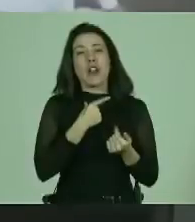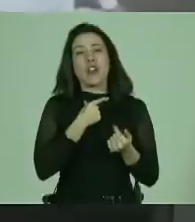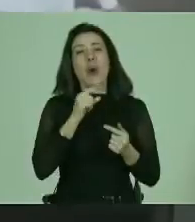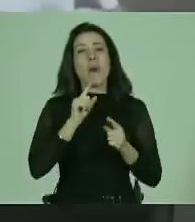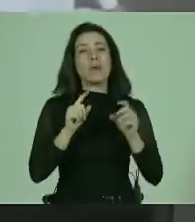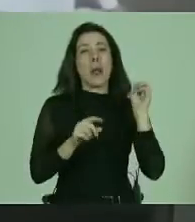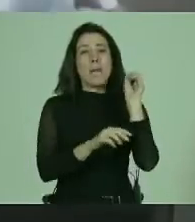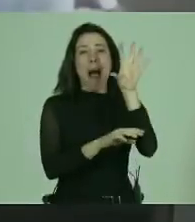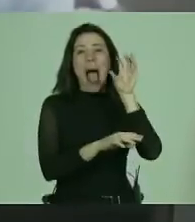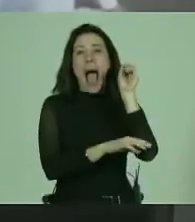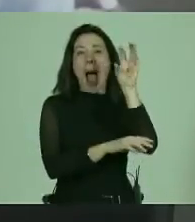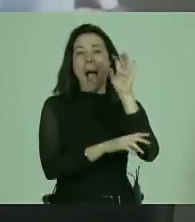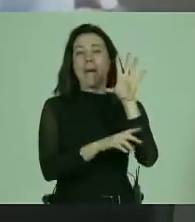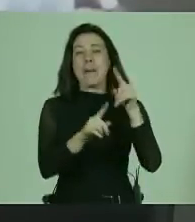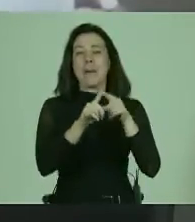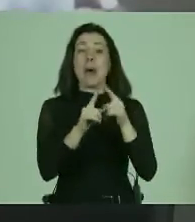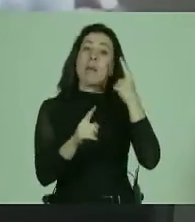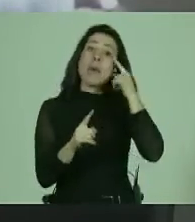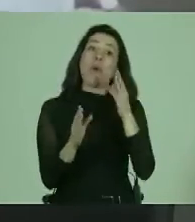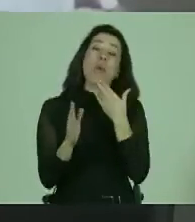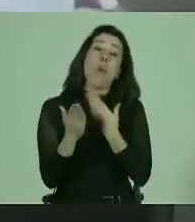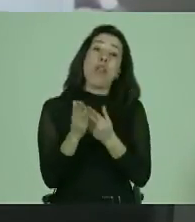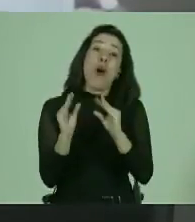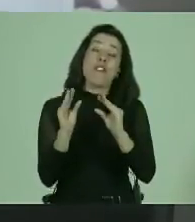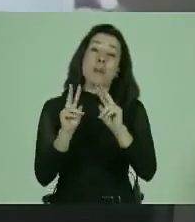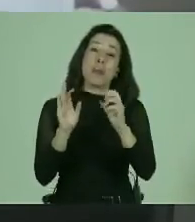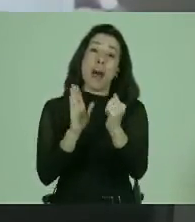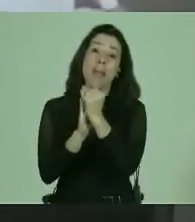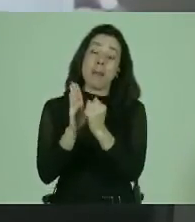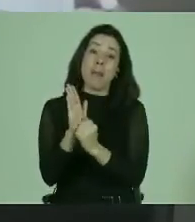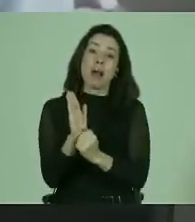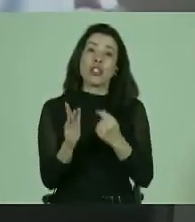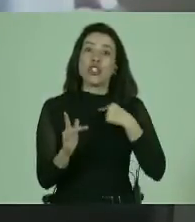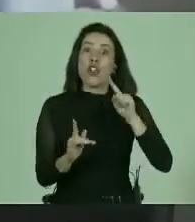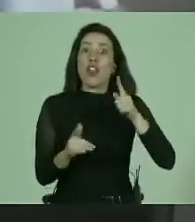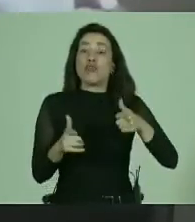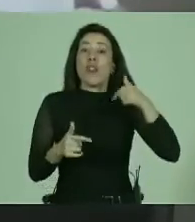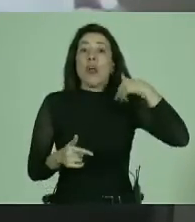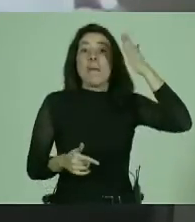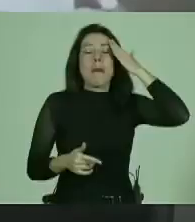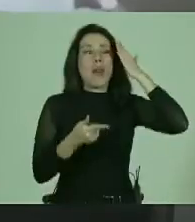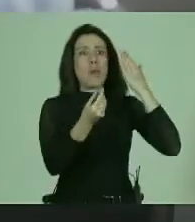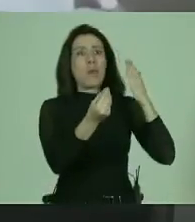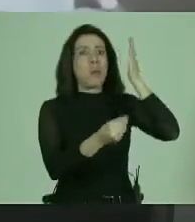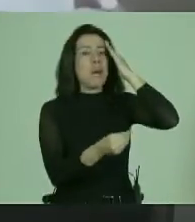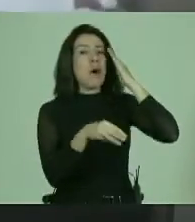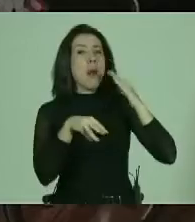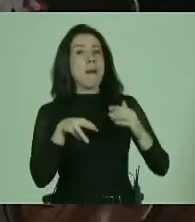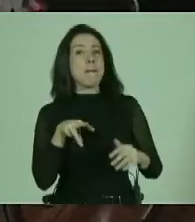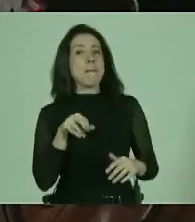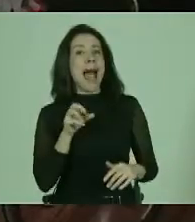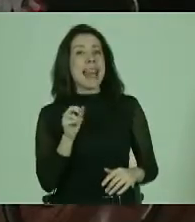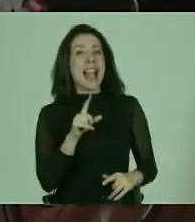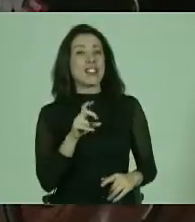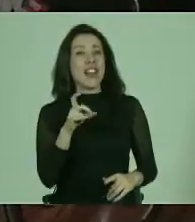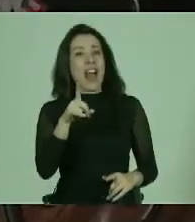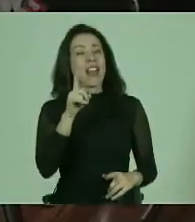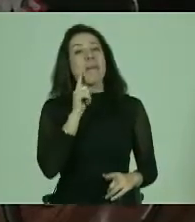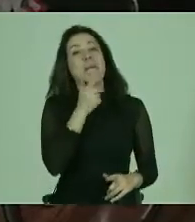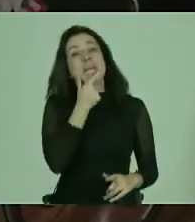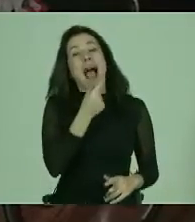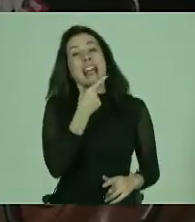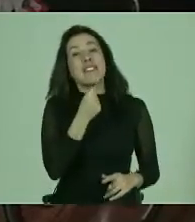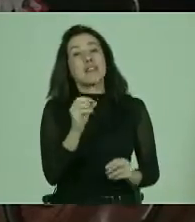power points pero claro cuando uno habla de artículos si no tiene la privilegiada memoria de maría soledad les resulta más fácil